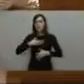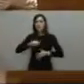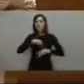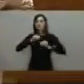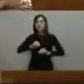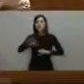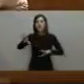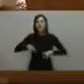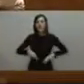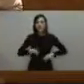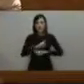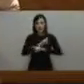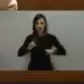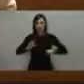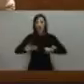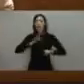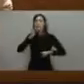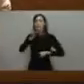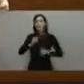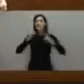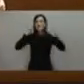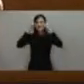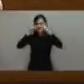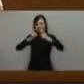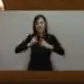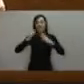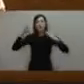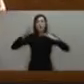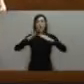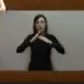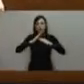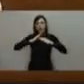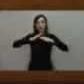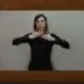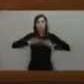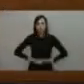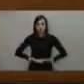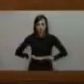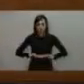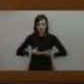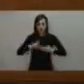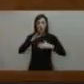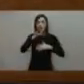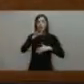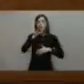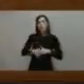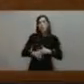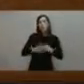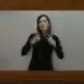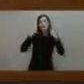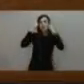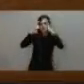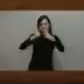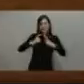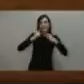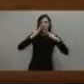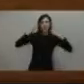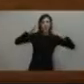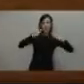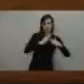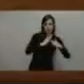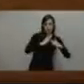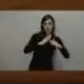tratar de vencer el bloqueo con el desbloqueo, tratar de vencer el estancamiento